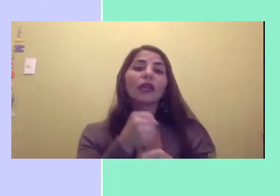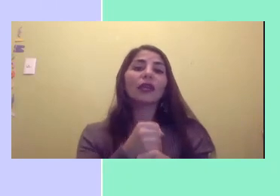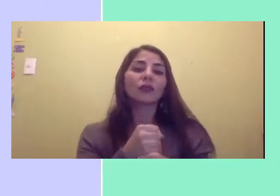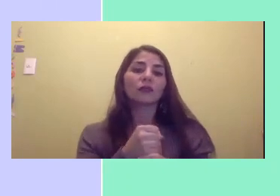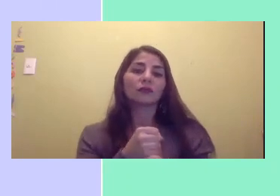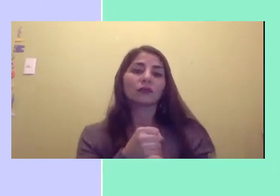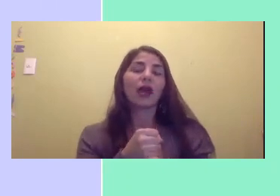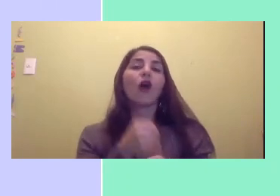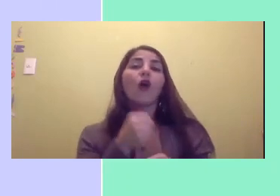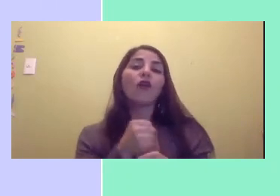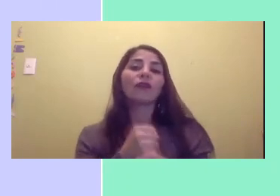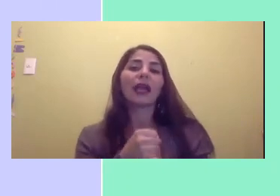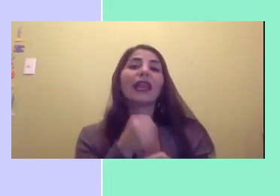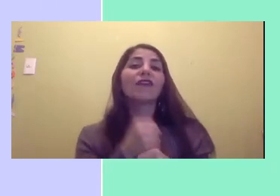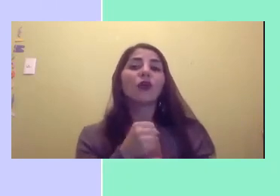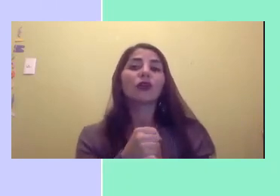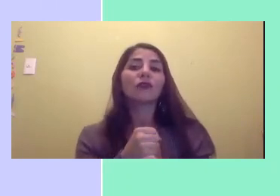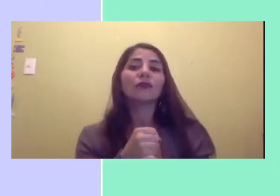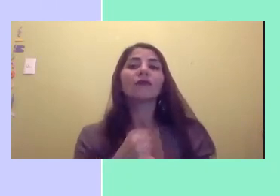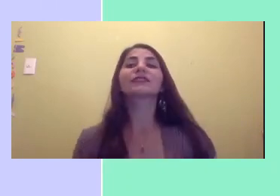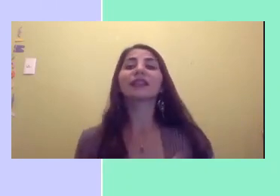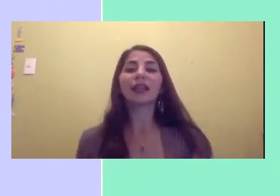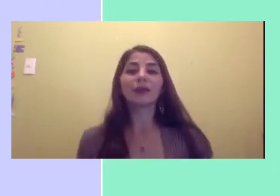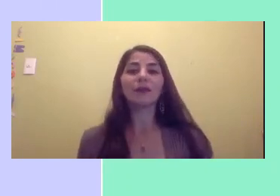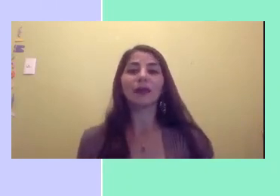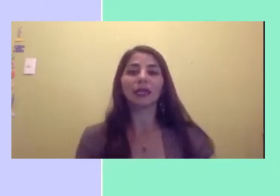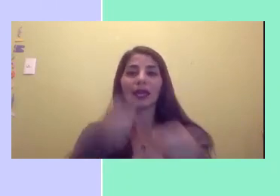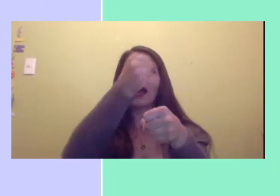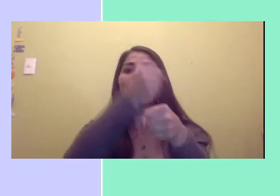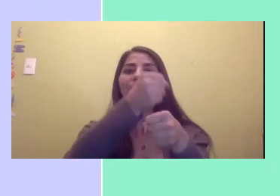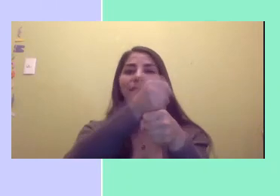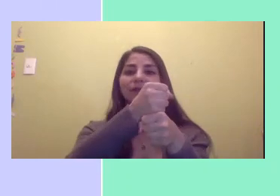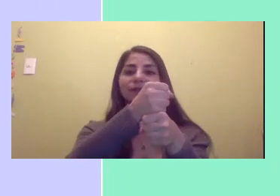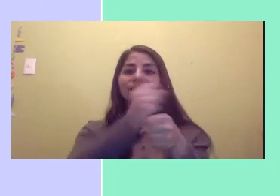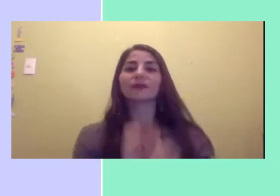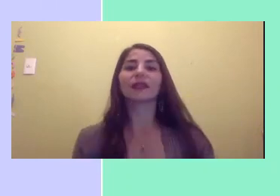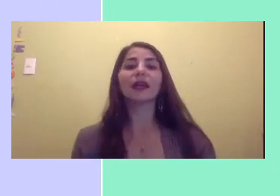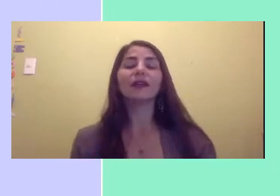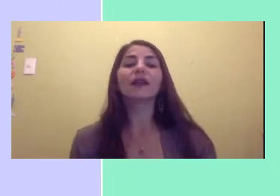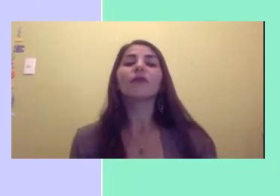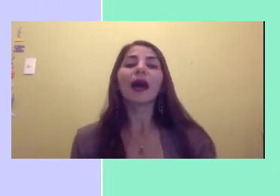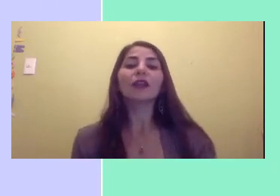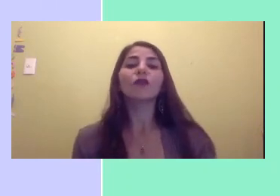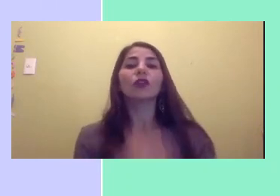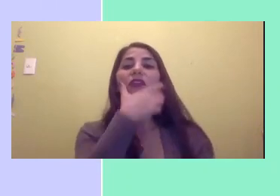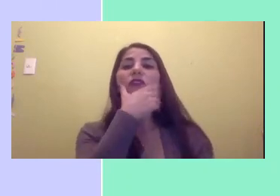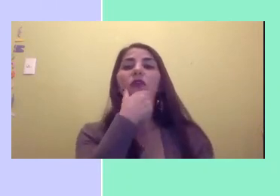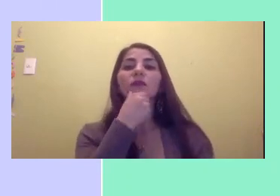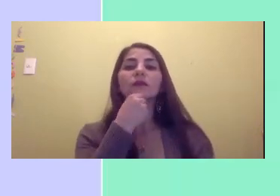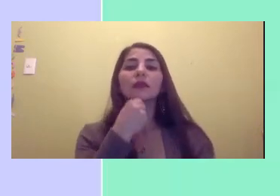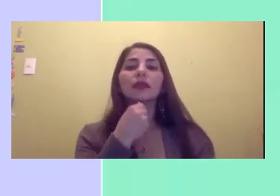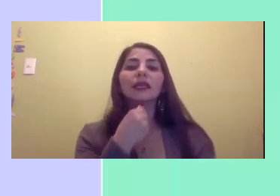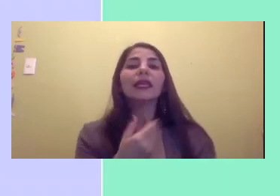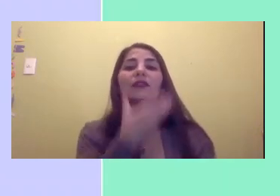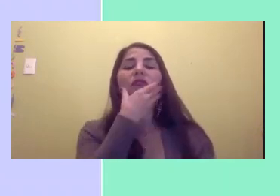trabajador, obrero, ya, obra, labor, va a ser de la misma manera, así, ¿ya? Algo